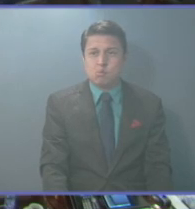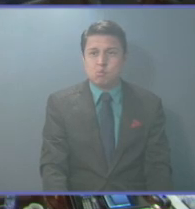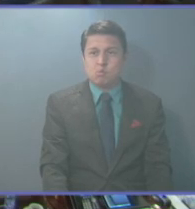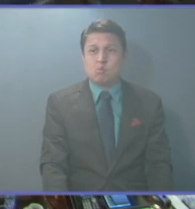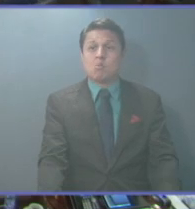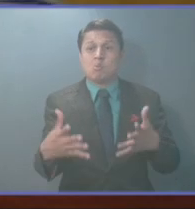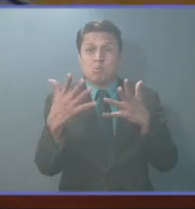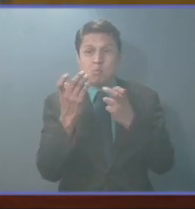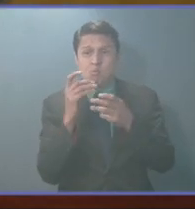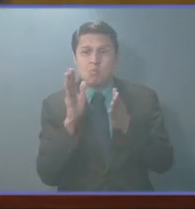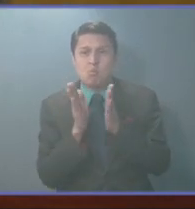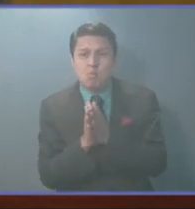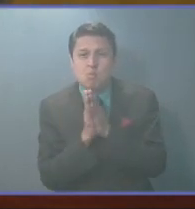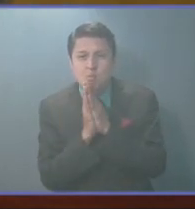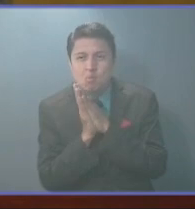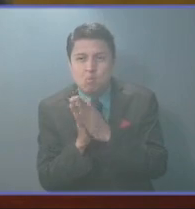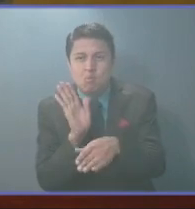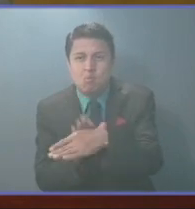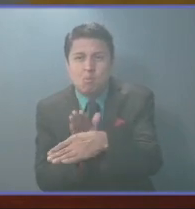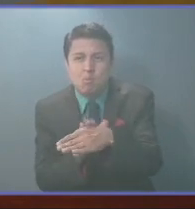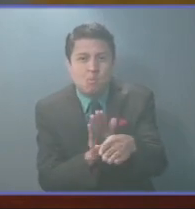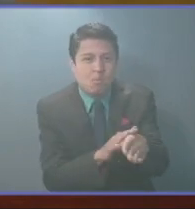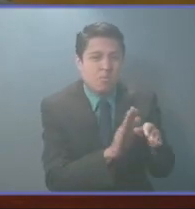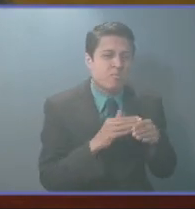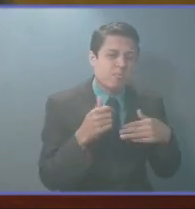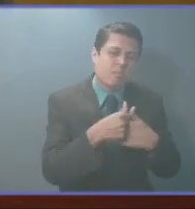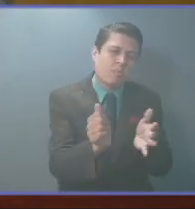Quiero exhortar al Pleno Legislativo